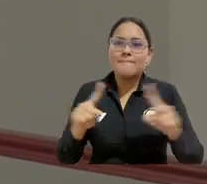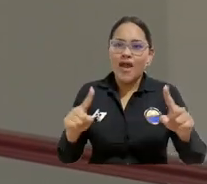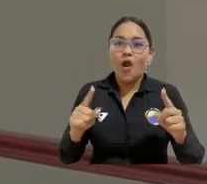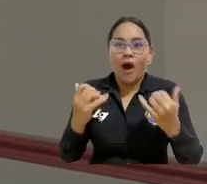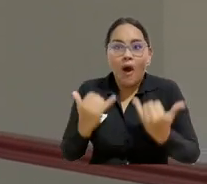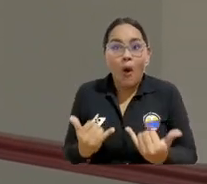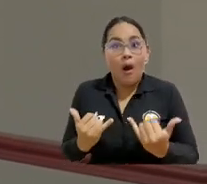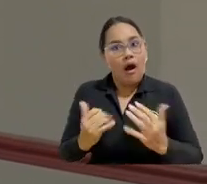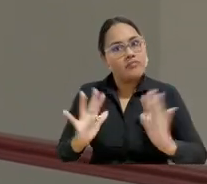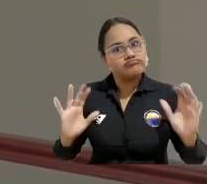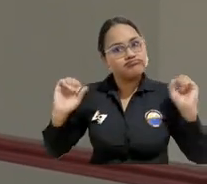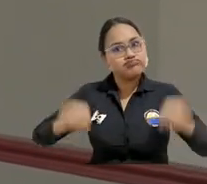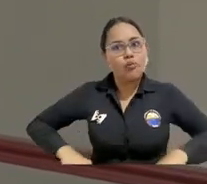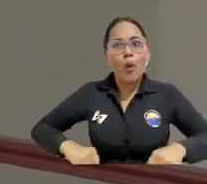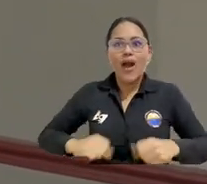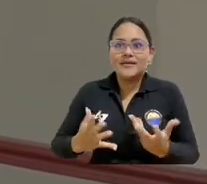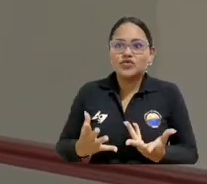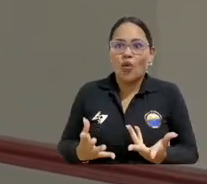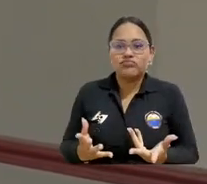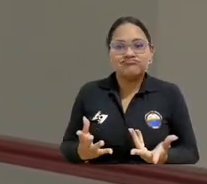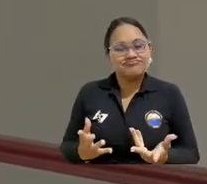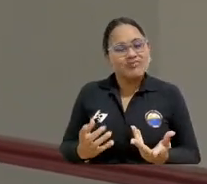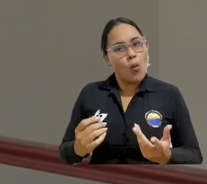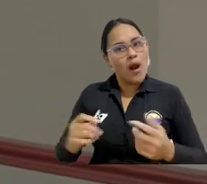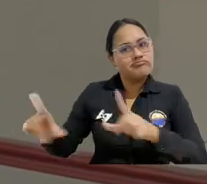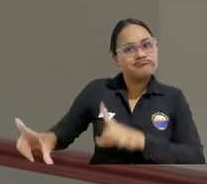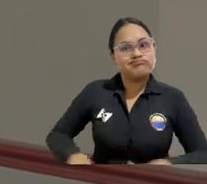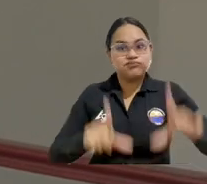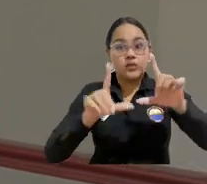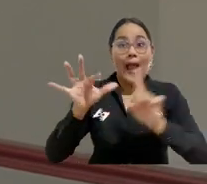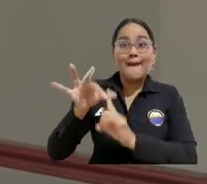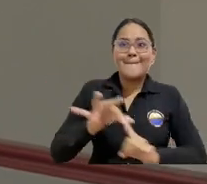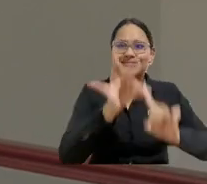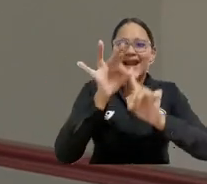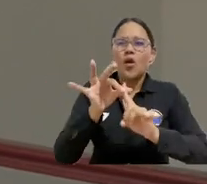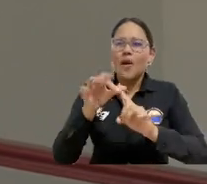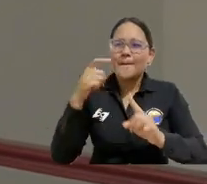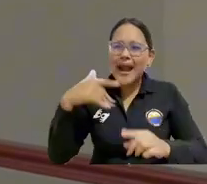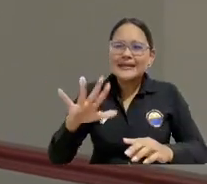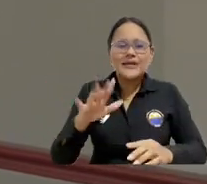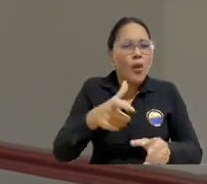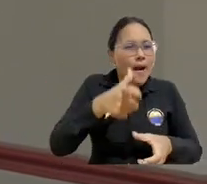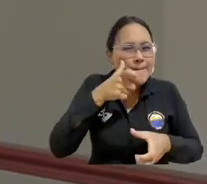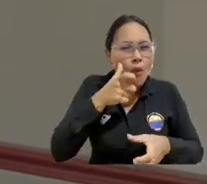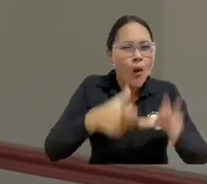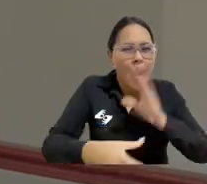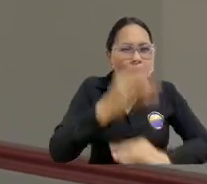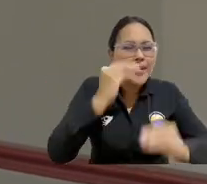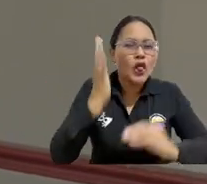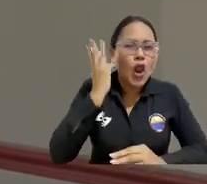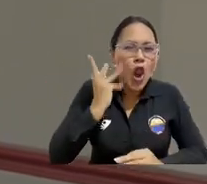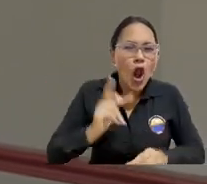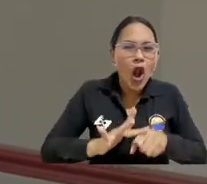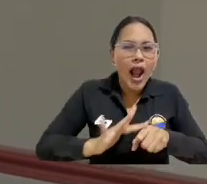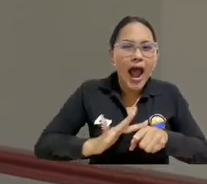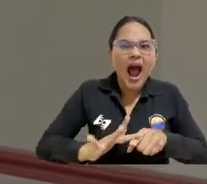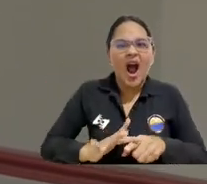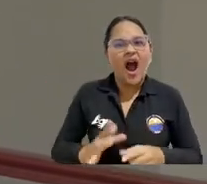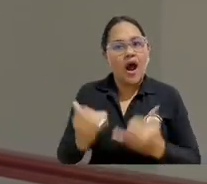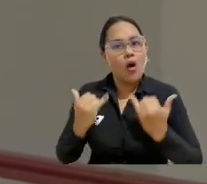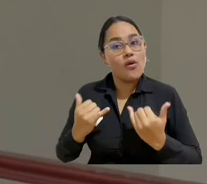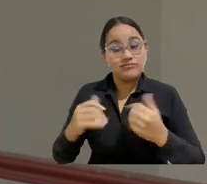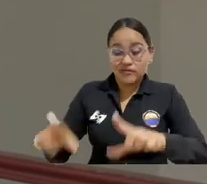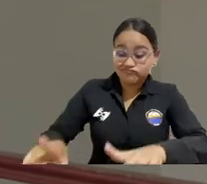posibilidad de obtener un título de especialización de formalizar todo eso que aprendió en el día a día y puede la persona